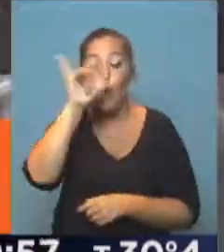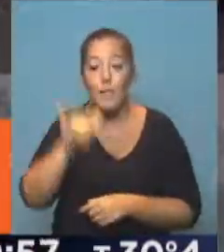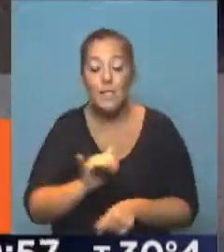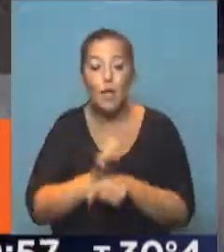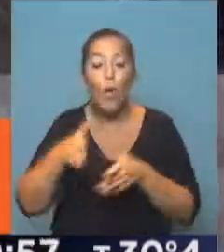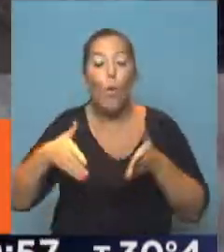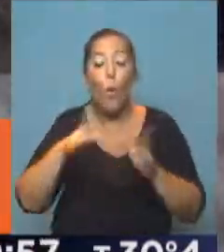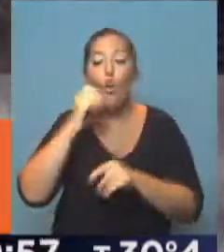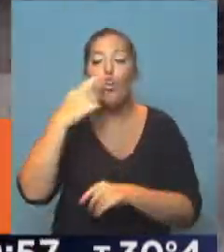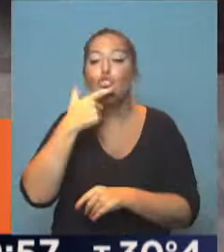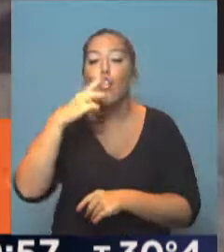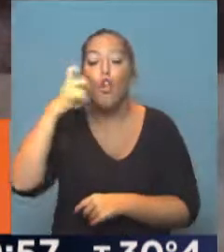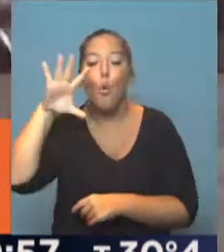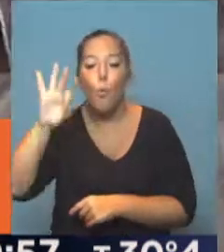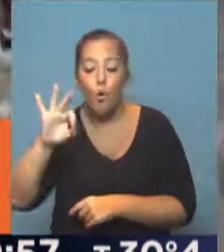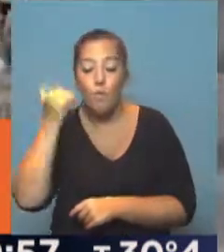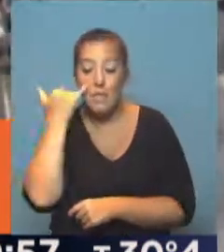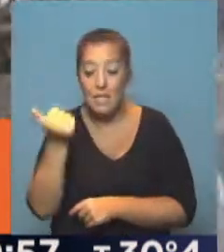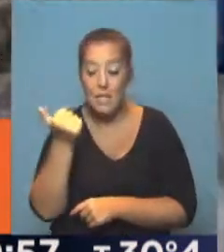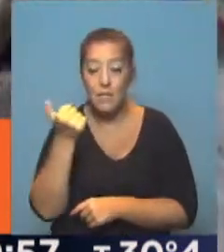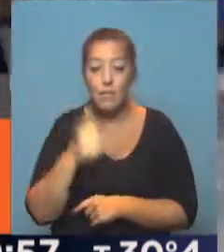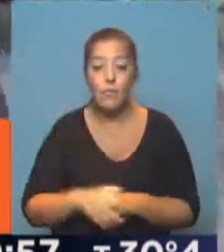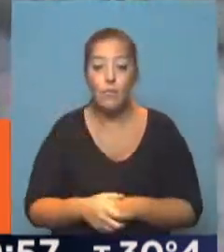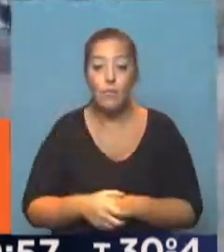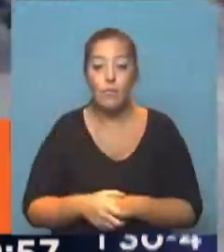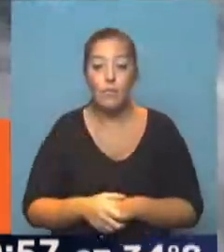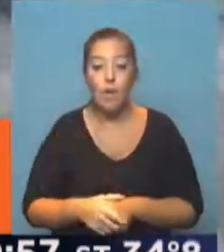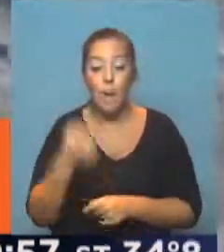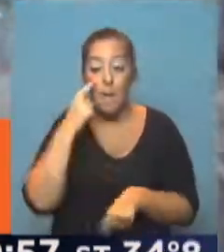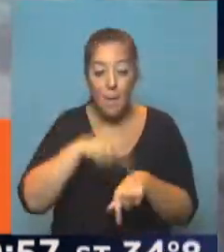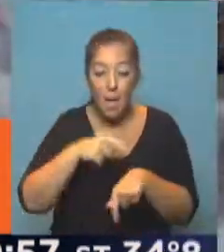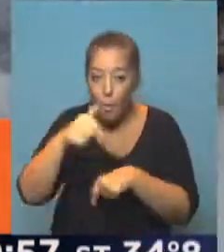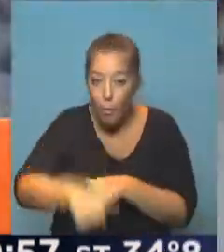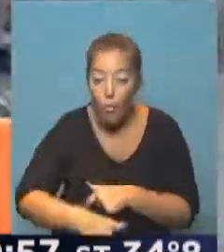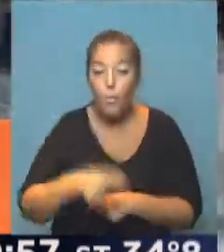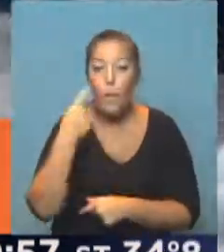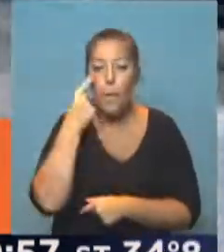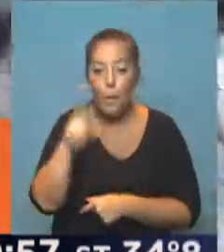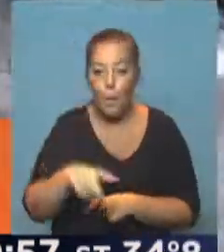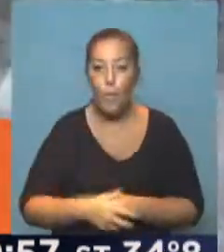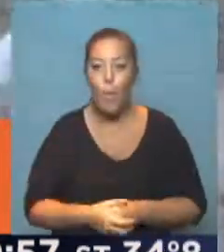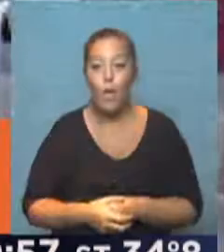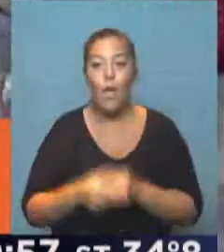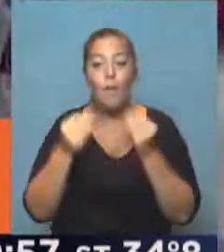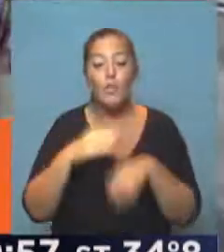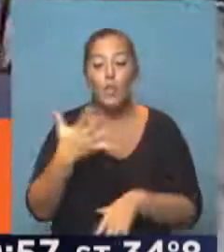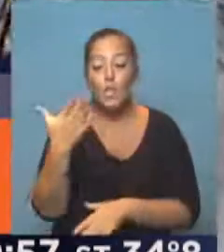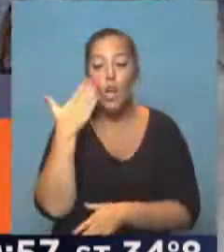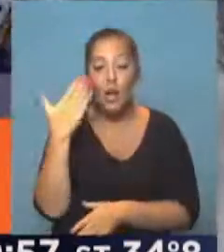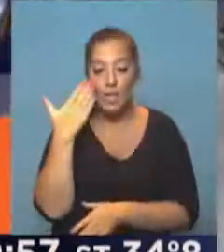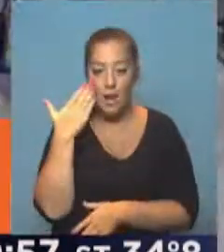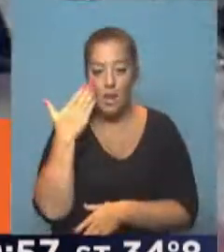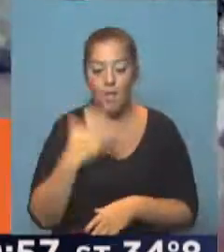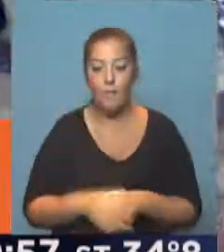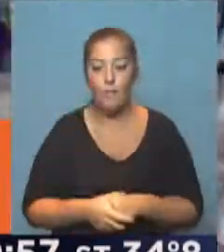corsódromo? Exactamente, ya te digo. En la Prida y el Río, en estos momentos, mira, Fabiana, estamos viendo, ha comenzado a las 5 de la